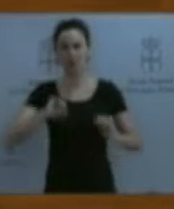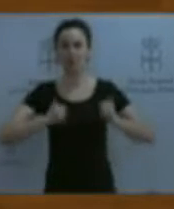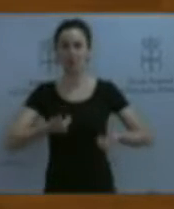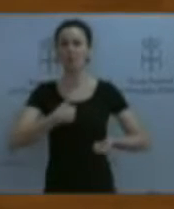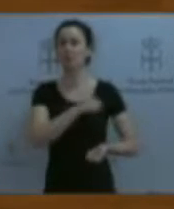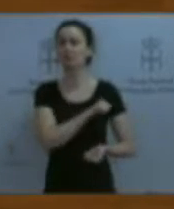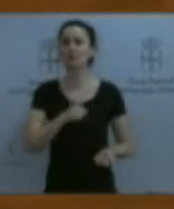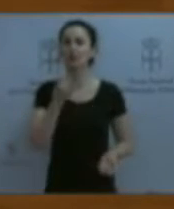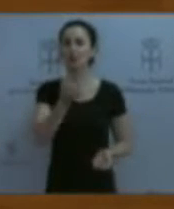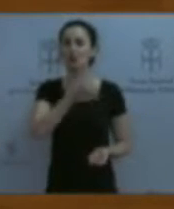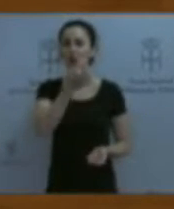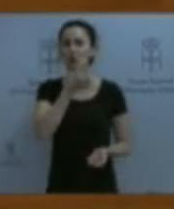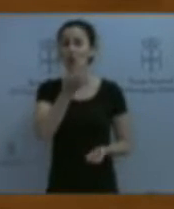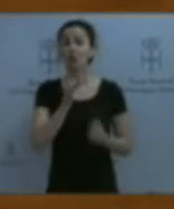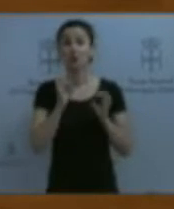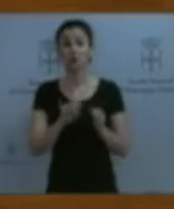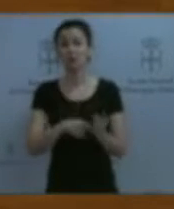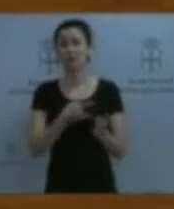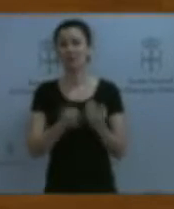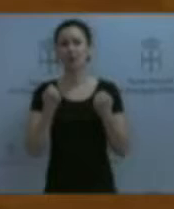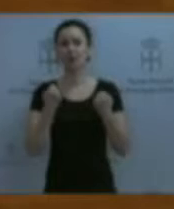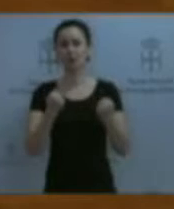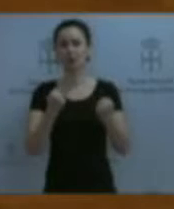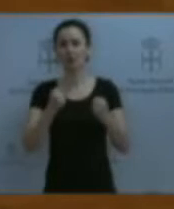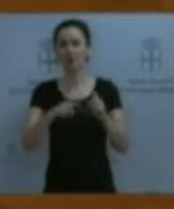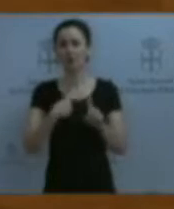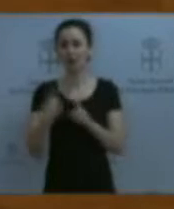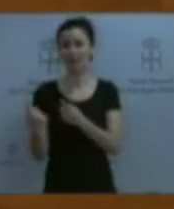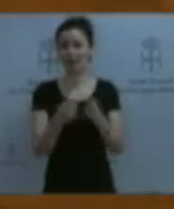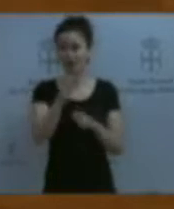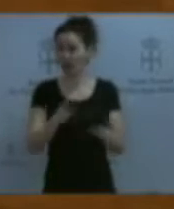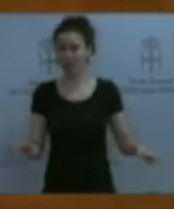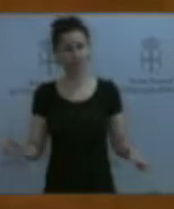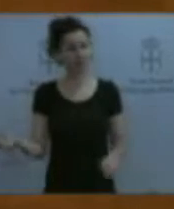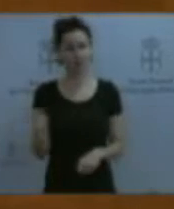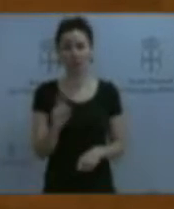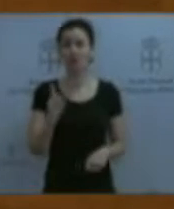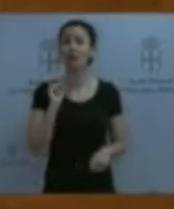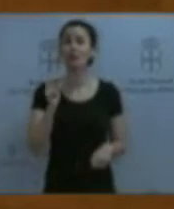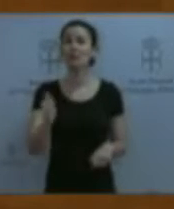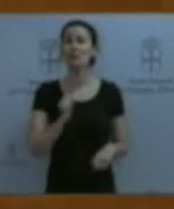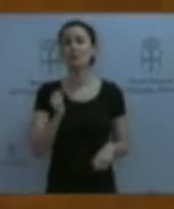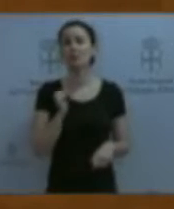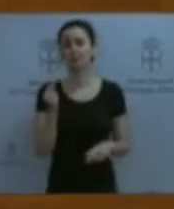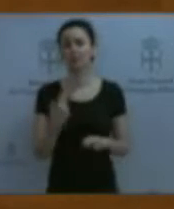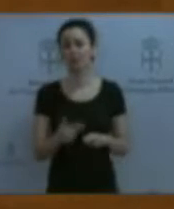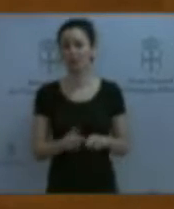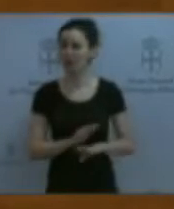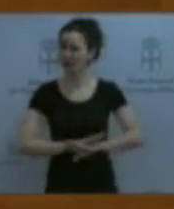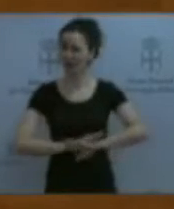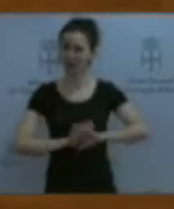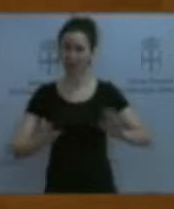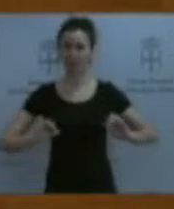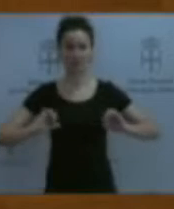Esta iniciativa no responde a un proyecto sólido ni a las necesidades de la ciudadanía, sino a una cuestión de mera oportunidad política. Sin iniciativa